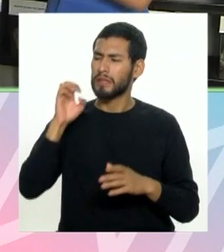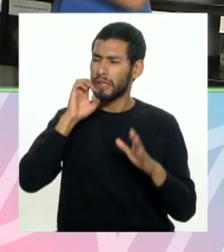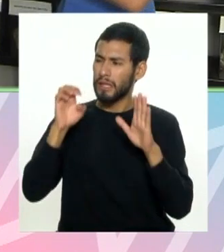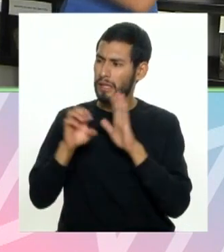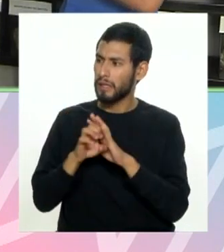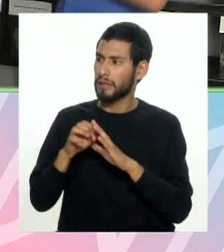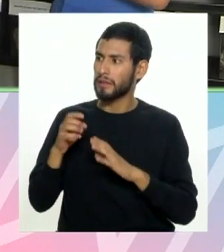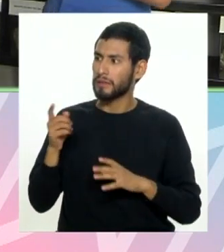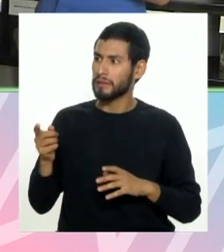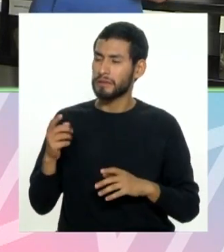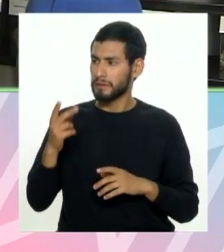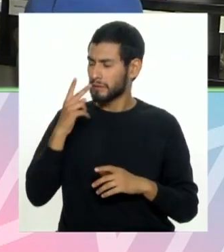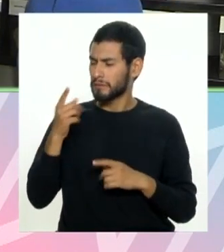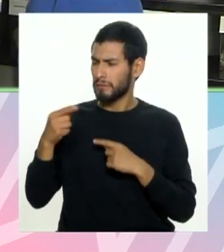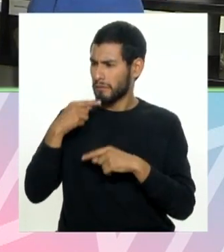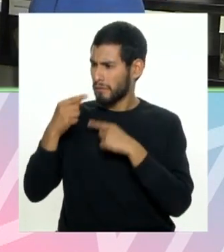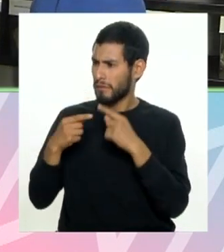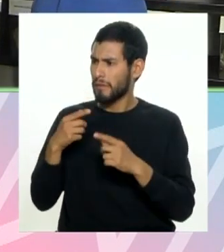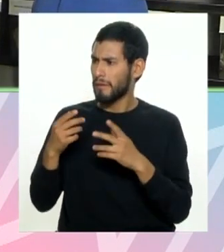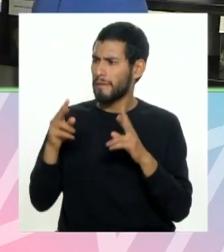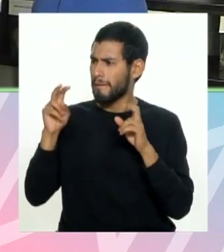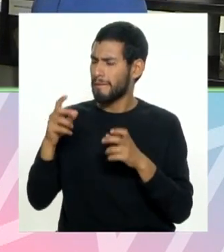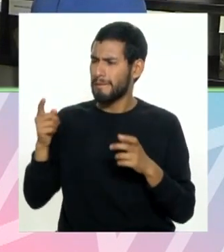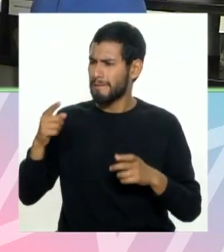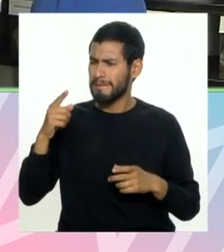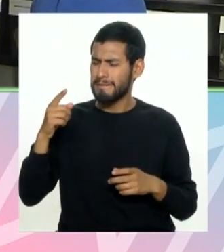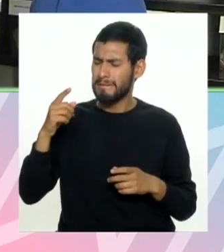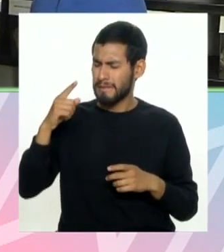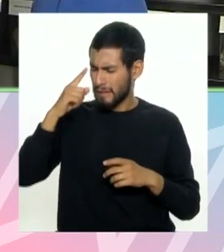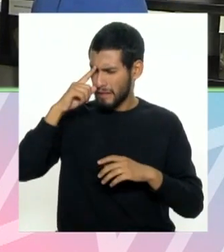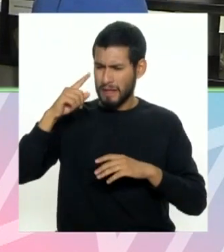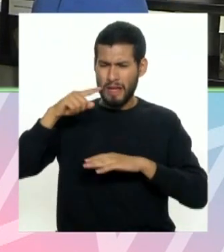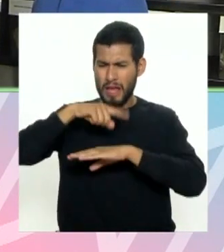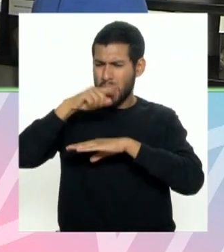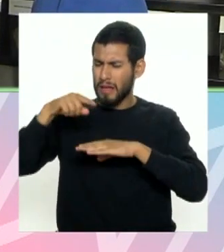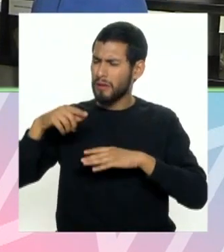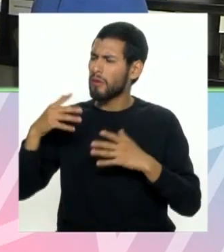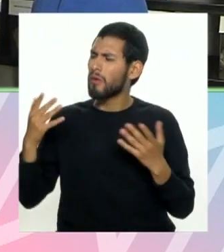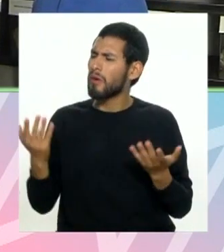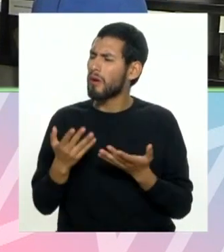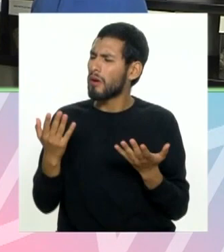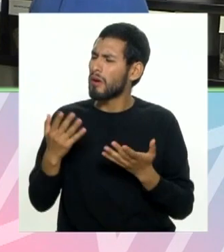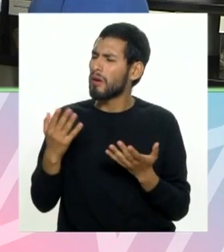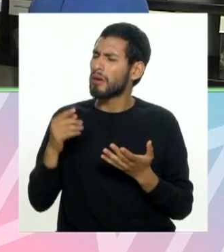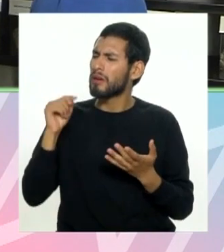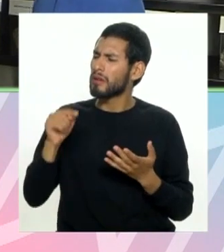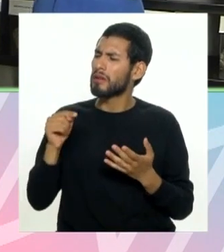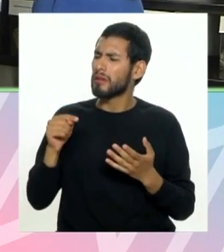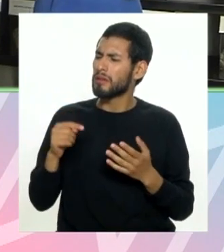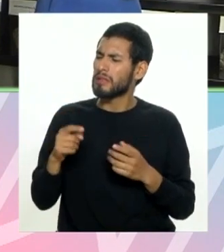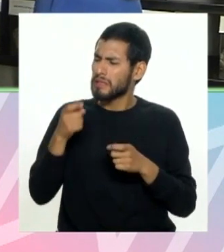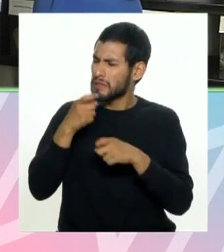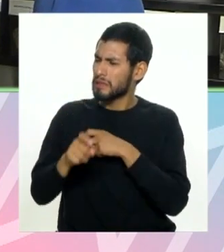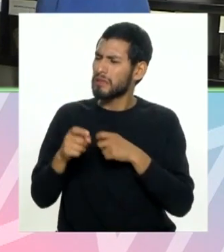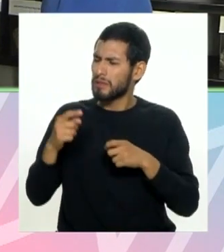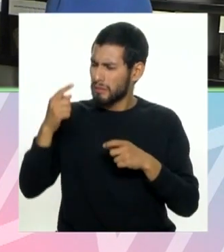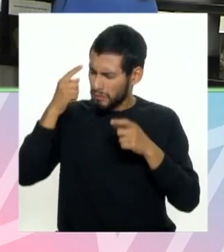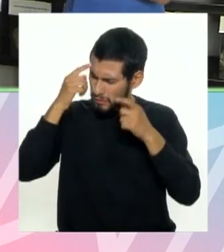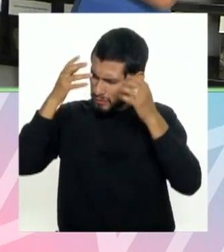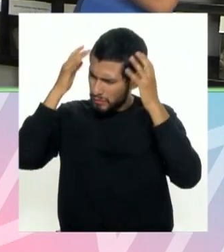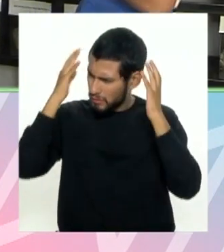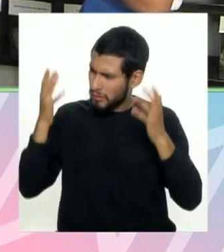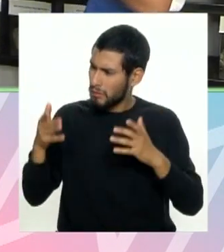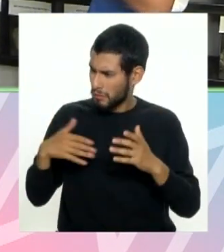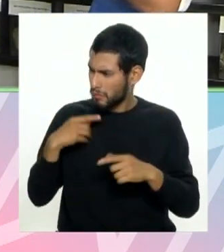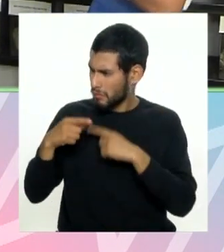ejemplos. Usted nos comentaba, cuando hablamos de epilepsia, ¿dónde se ubican, digamos, estos daños en nuestro cerebro?